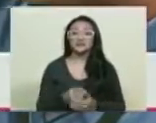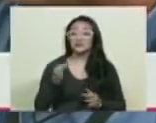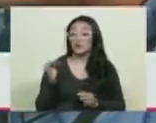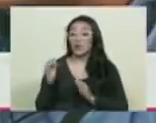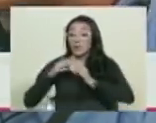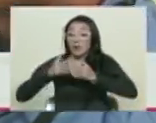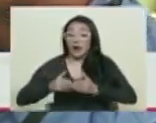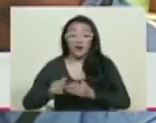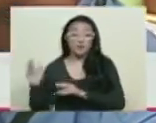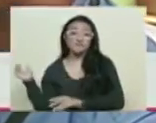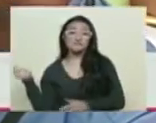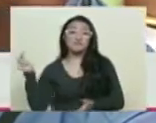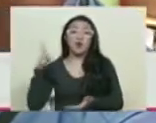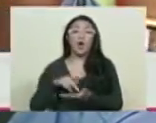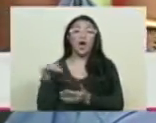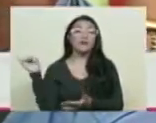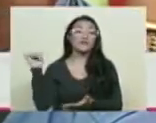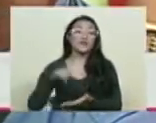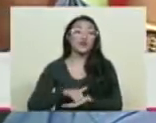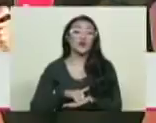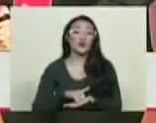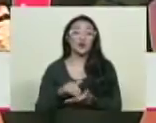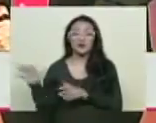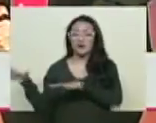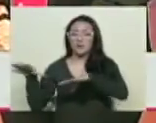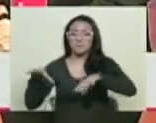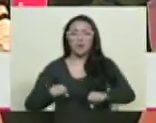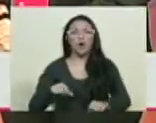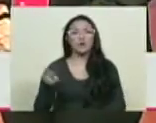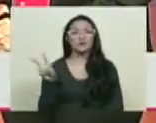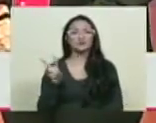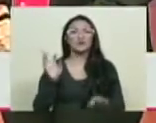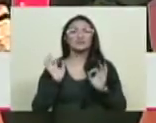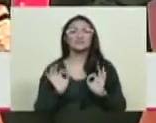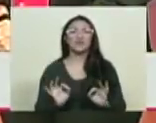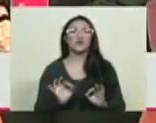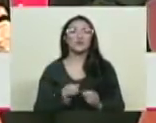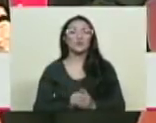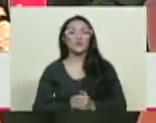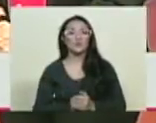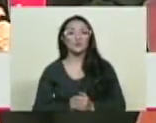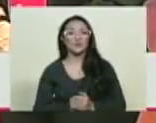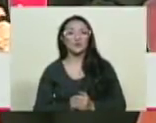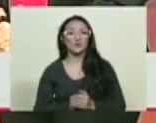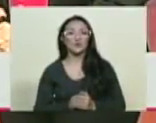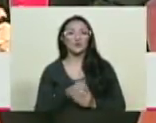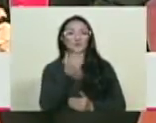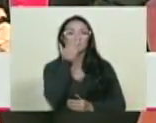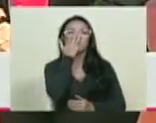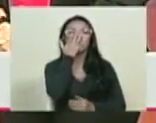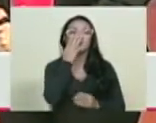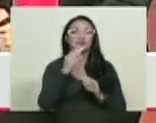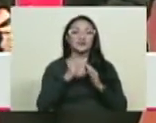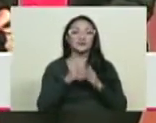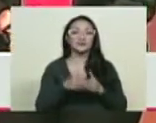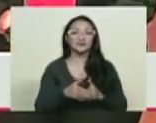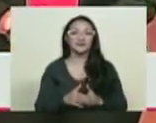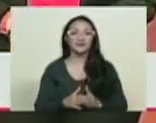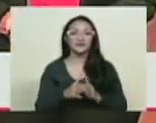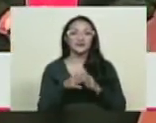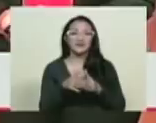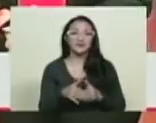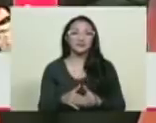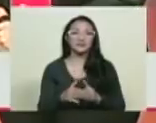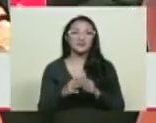en barco en aviones nos invadiría en carabelas vendría rajoy la